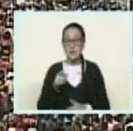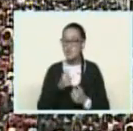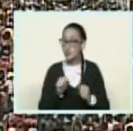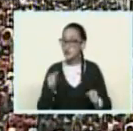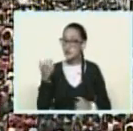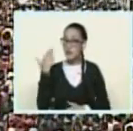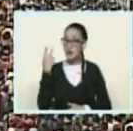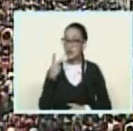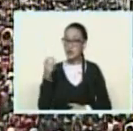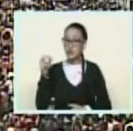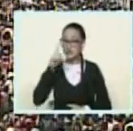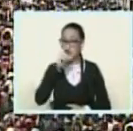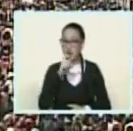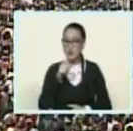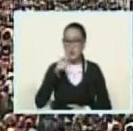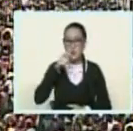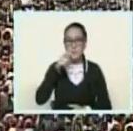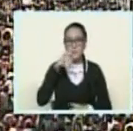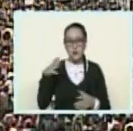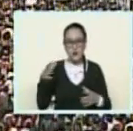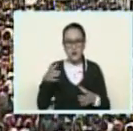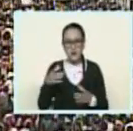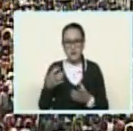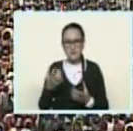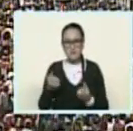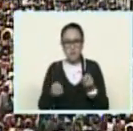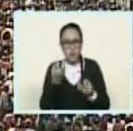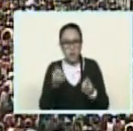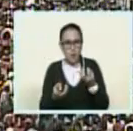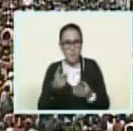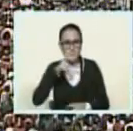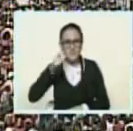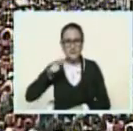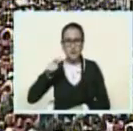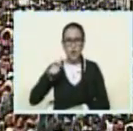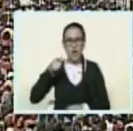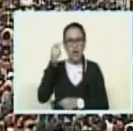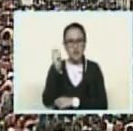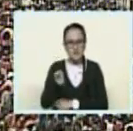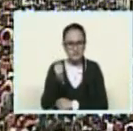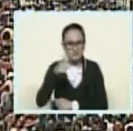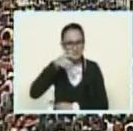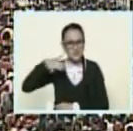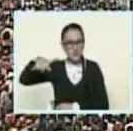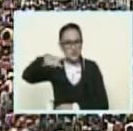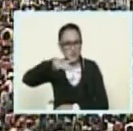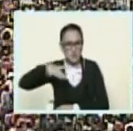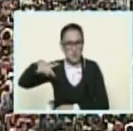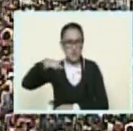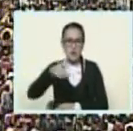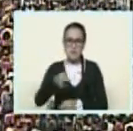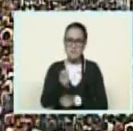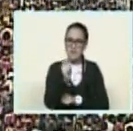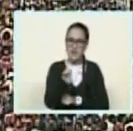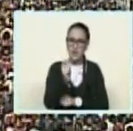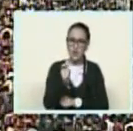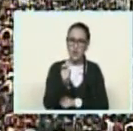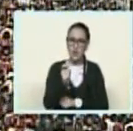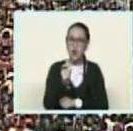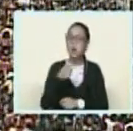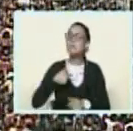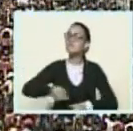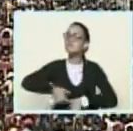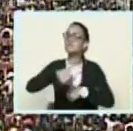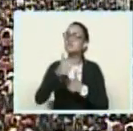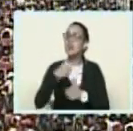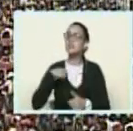hombres, campesinos, llaneros, pescadores, se atrevieran a retar al Imperio Español?